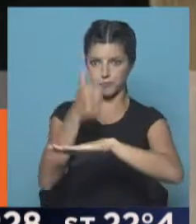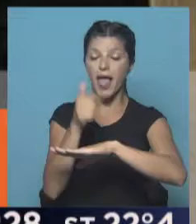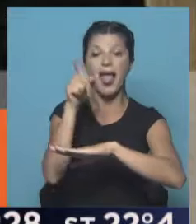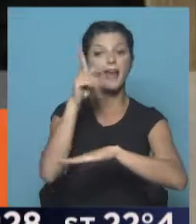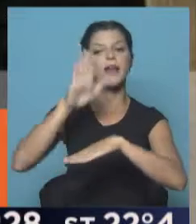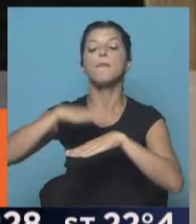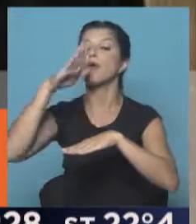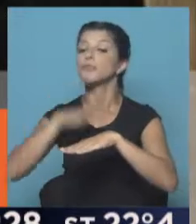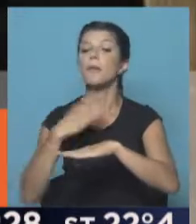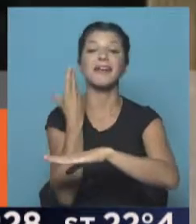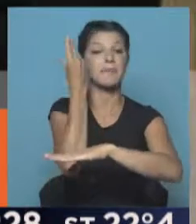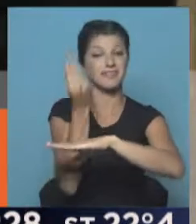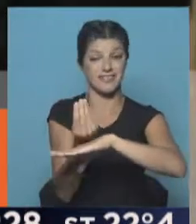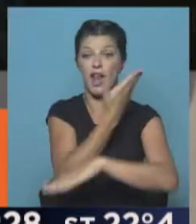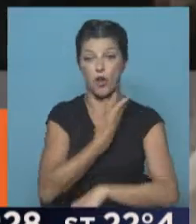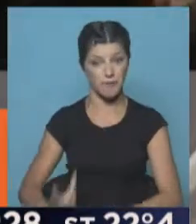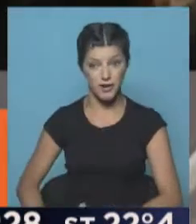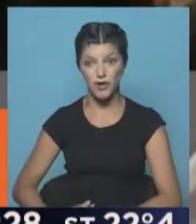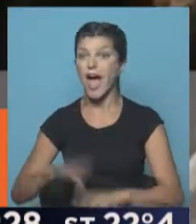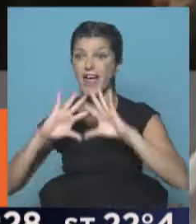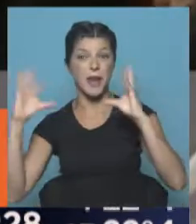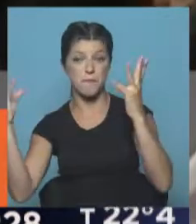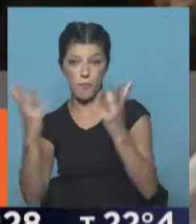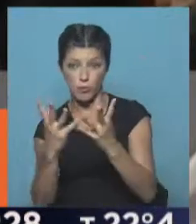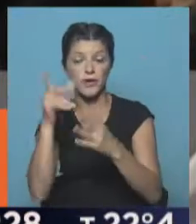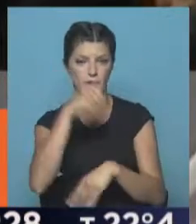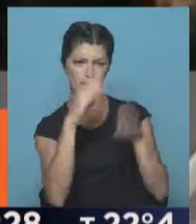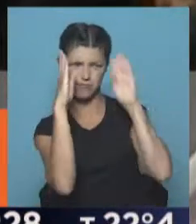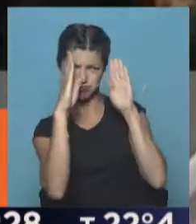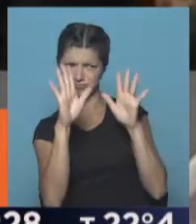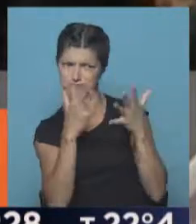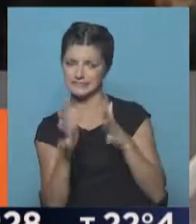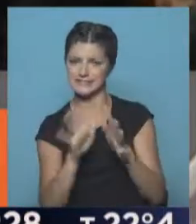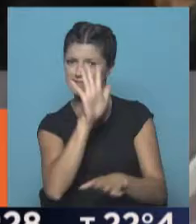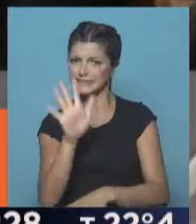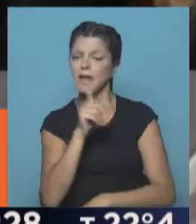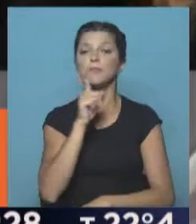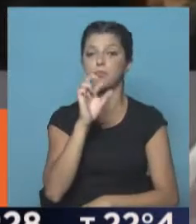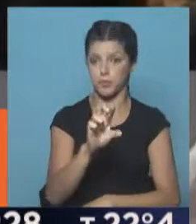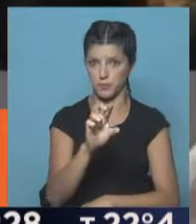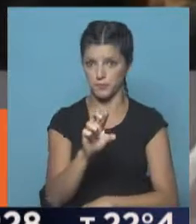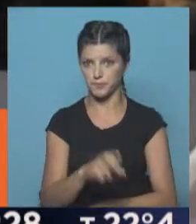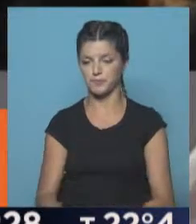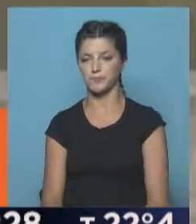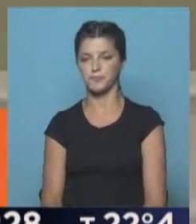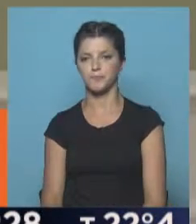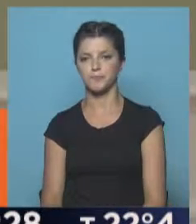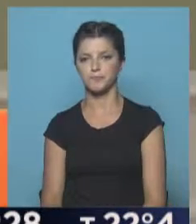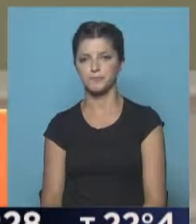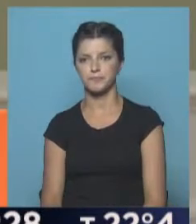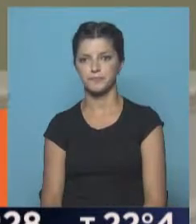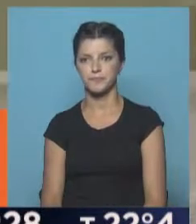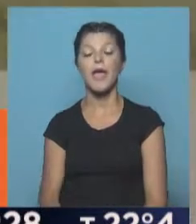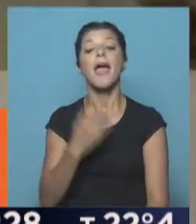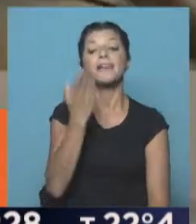encargado de representar al gobierno ante el mundo, que mira con recelo al magnate que sucederá a Barack Obama. La proximidad